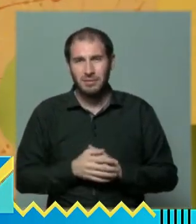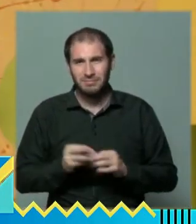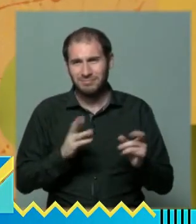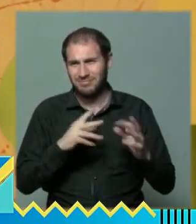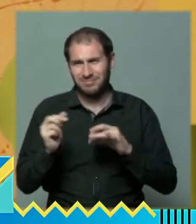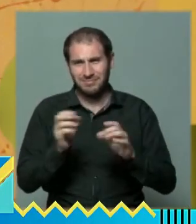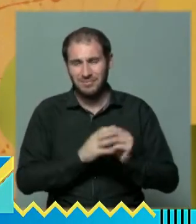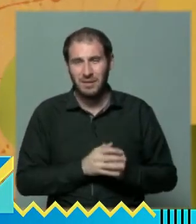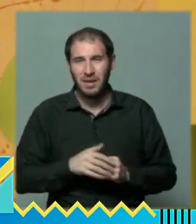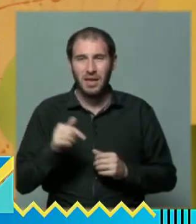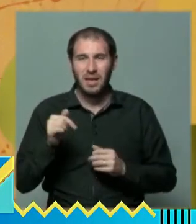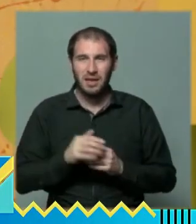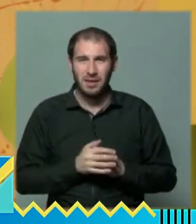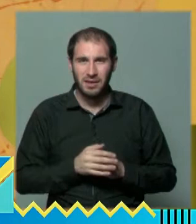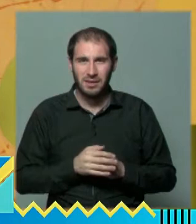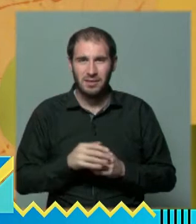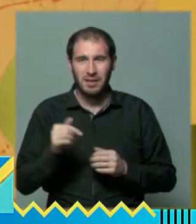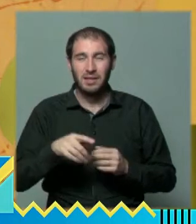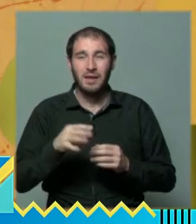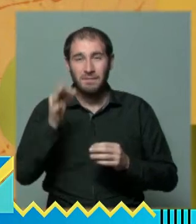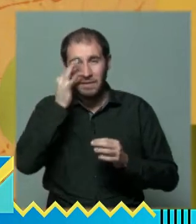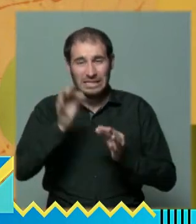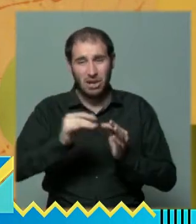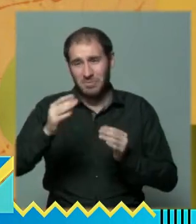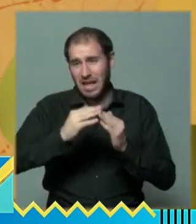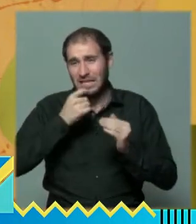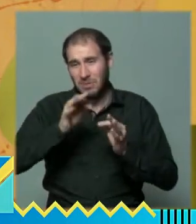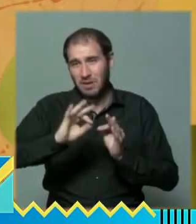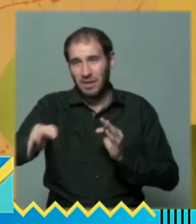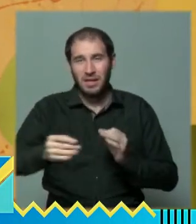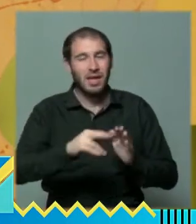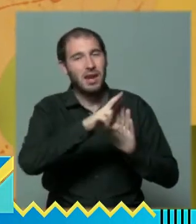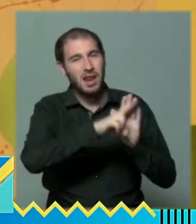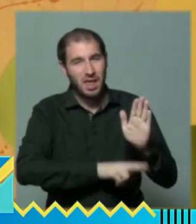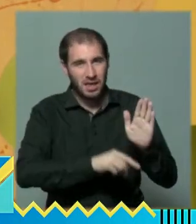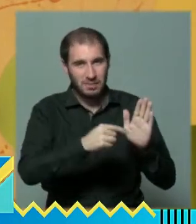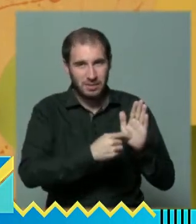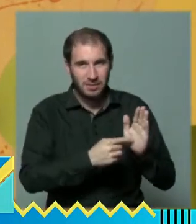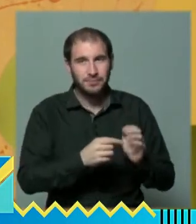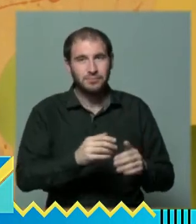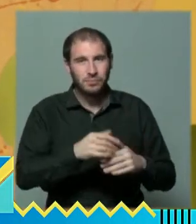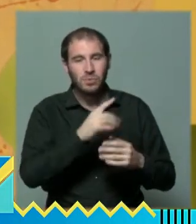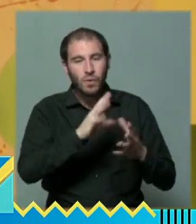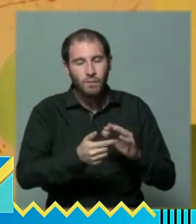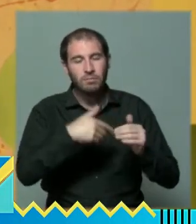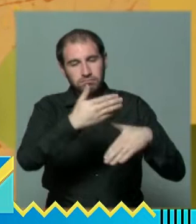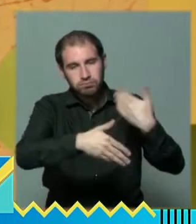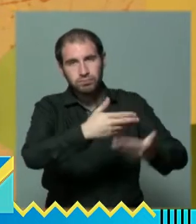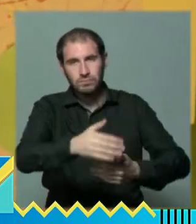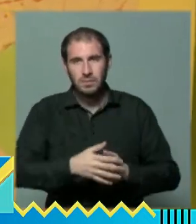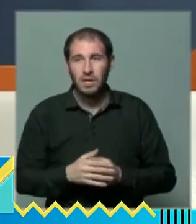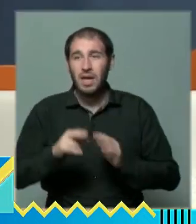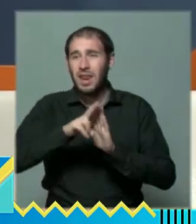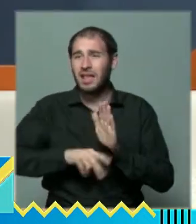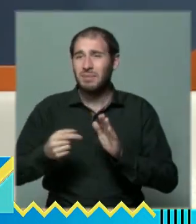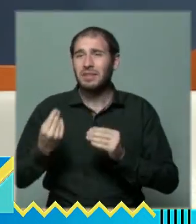llevar, prueba. es llevar una ganzúa a las 3 de la Este mañana a 20 régimen. kilómetros de tu domicilio. Pablo, este régimen está llevando a ese tipo de cosas Este absurdas. régimen, ¿sabes lo